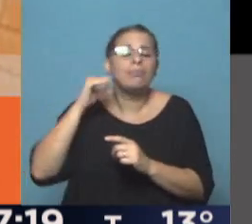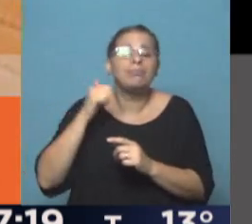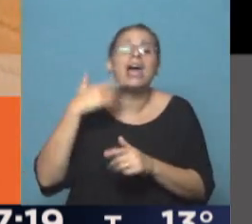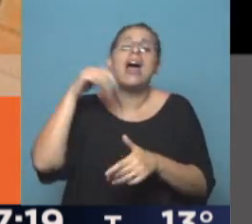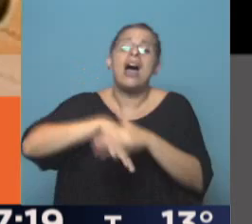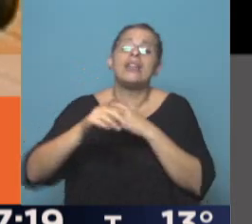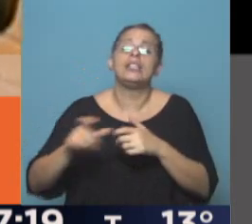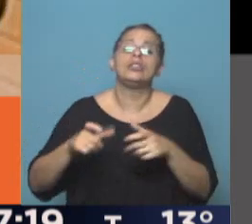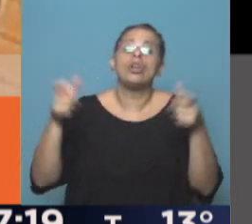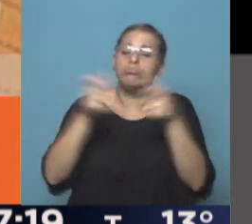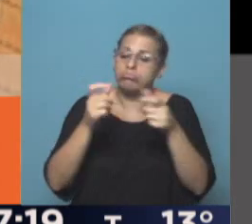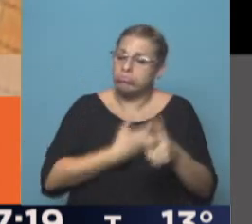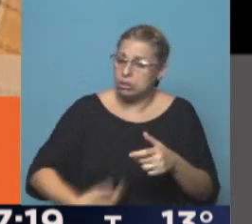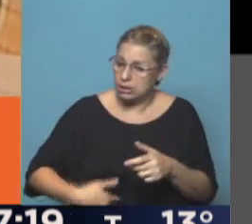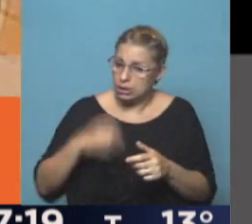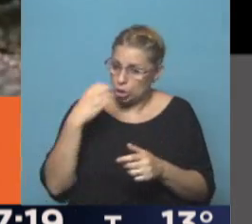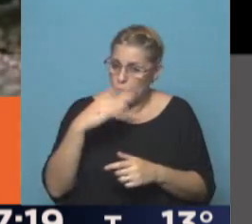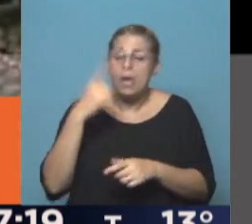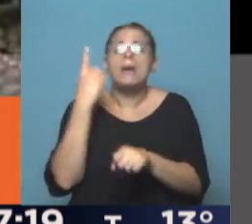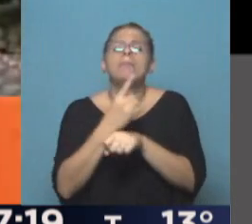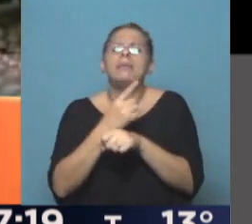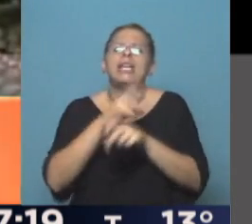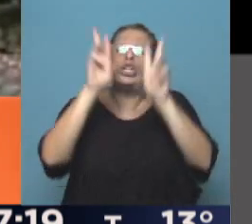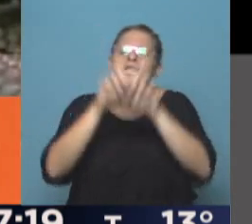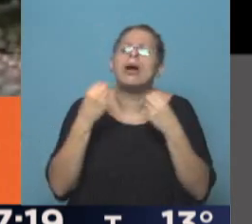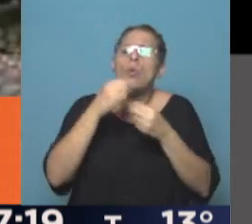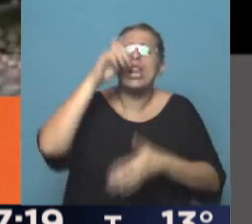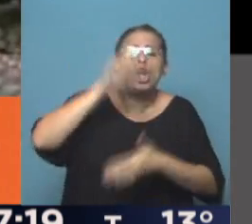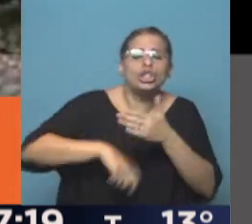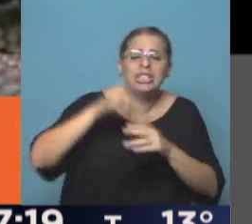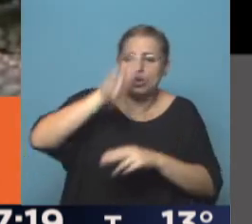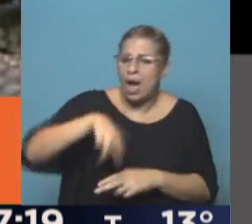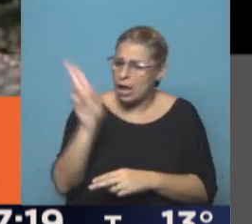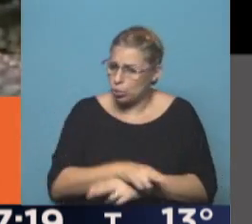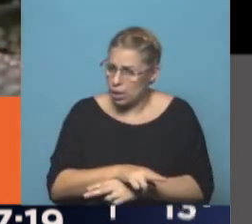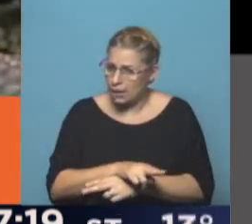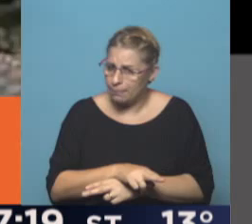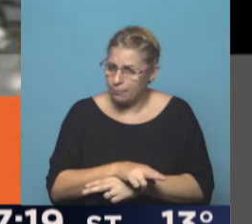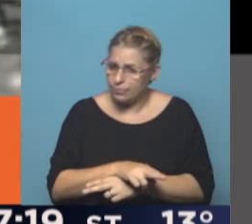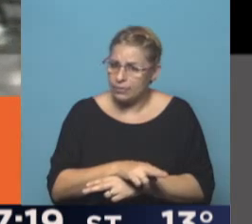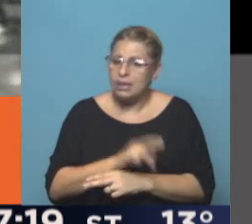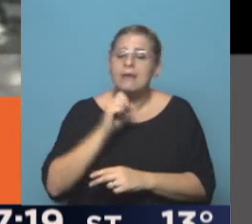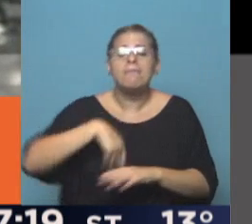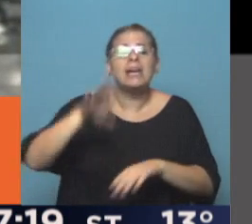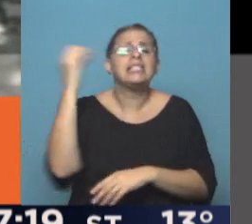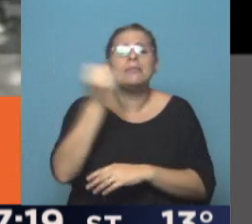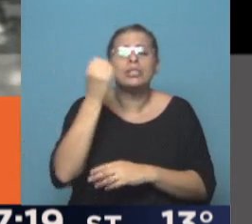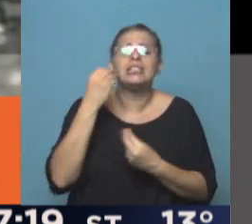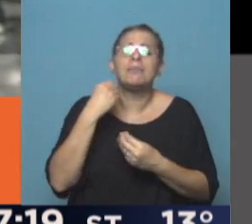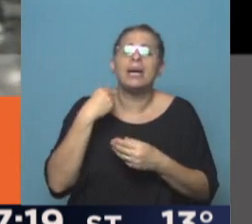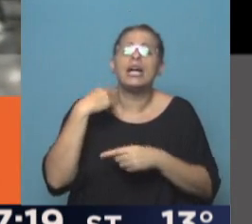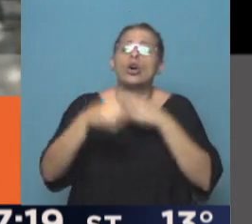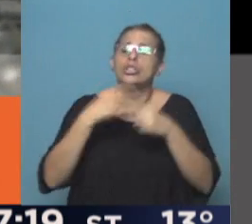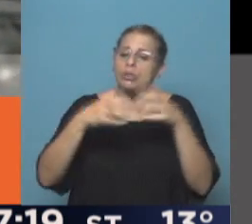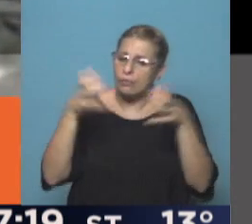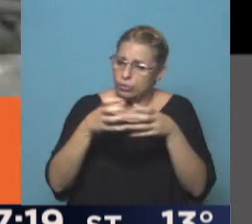de dirigentes. Tendrá que ver primero con la rescisión de contrato. Esto sería la herramienta fundamental para destrabar el fútbol